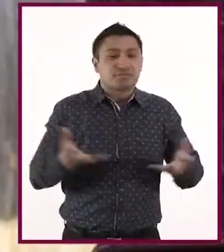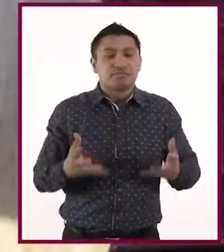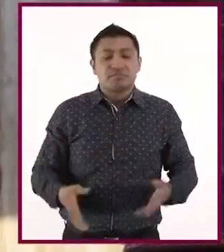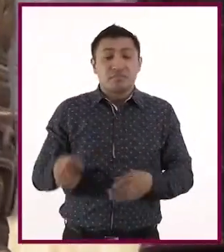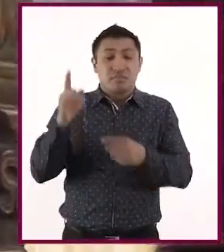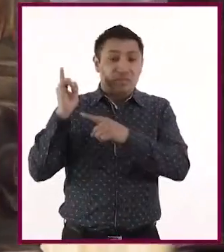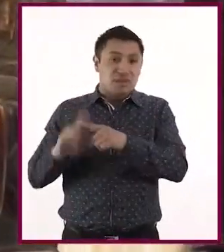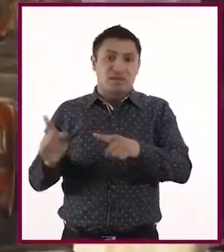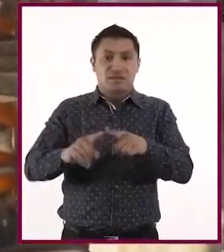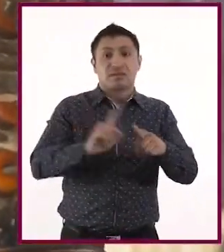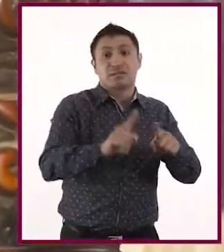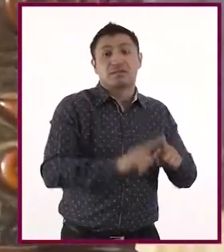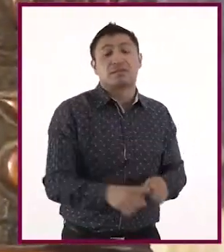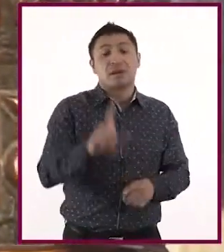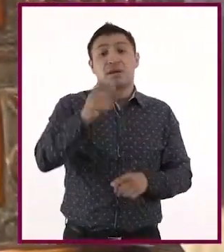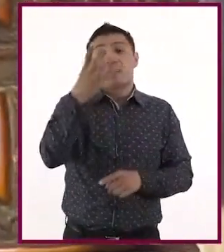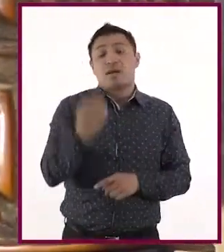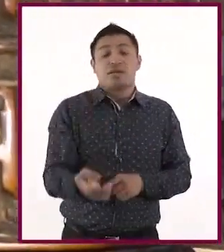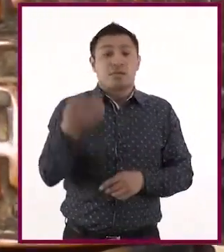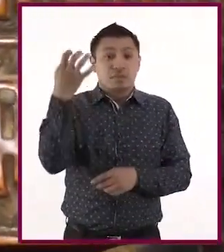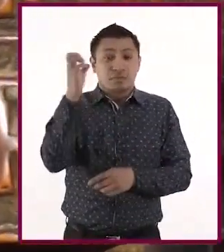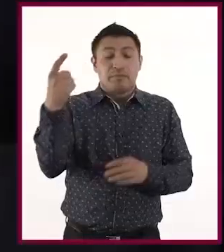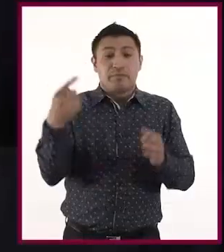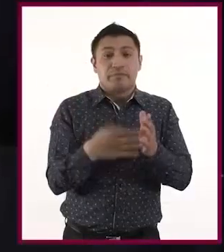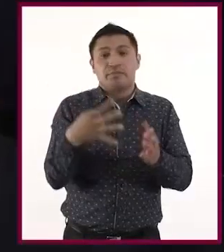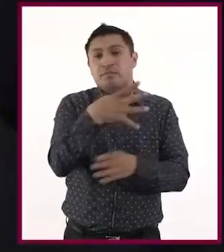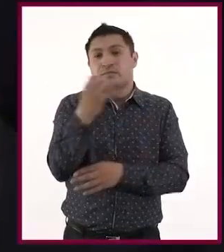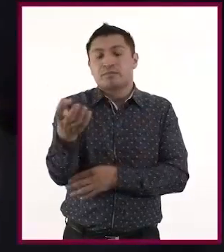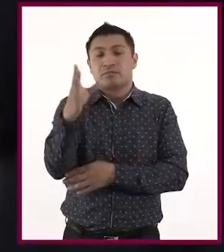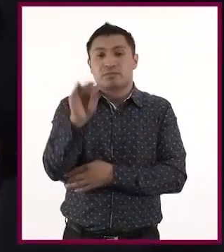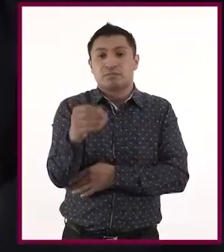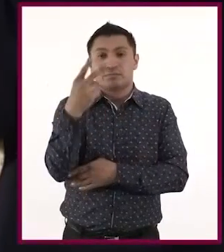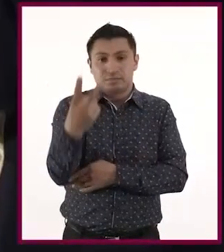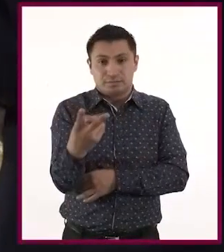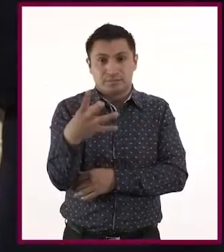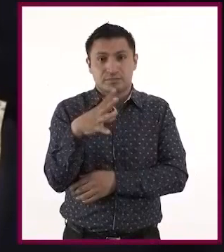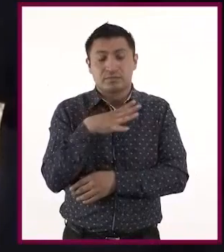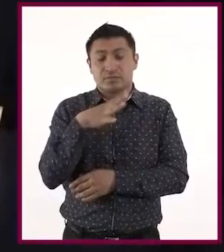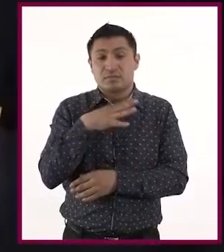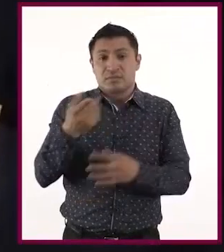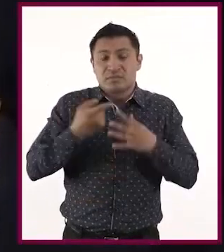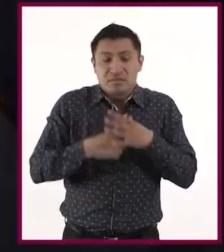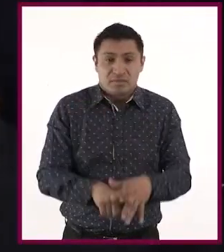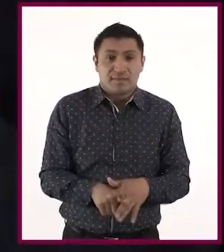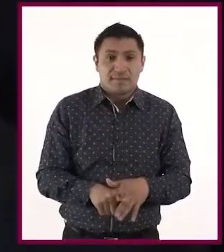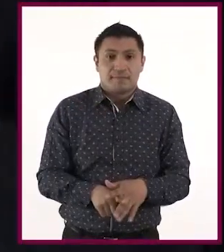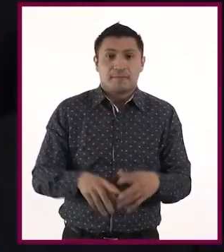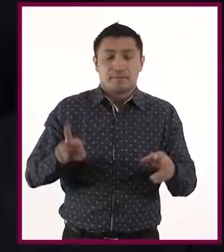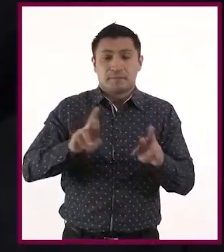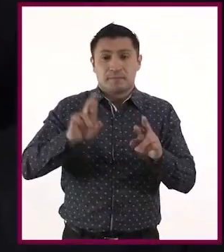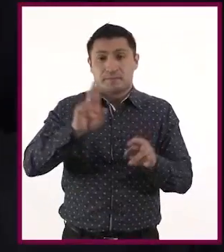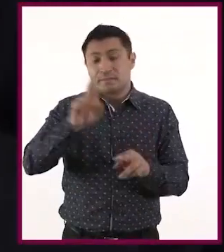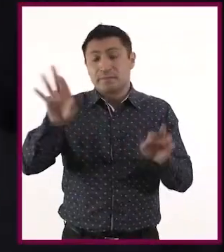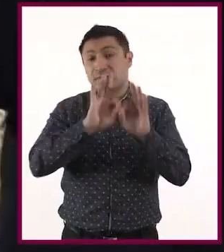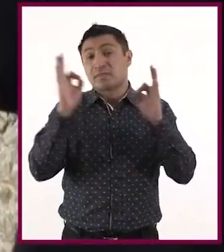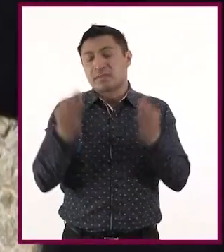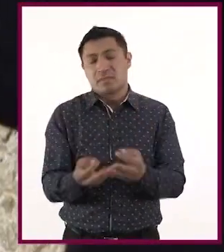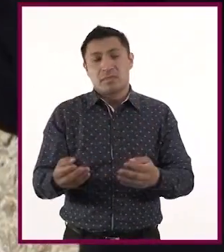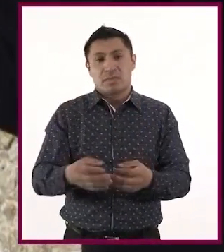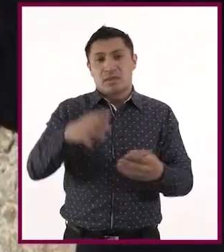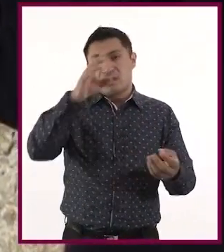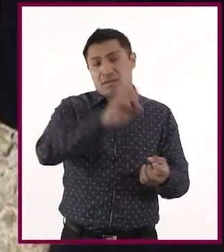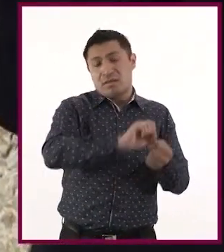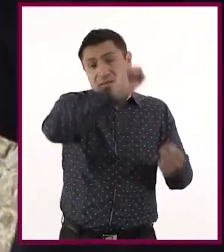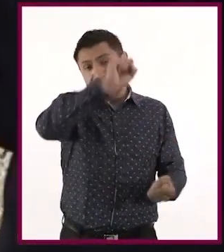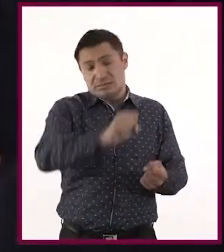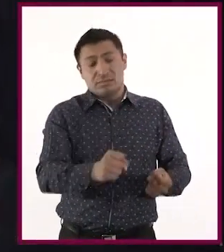más diversas. El 29 de enero de 1992 entraron en vigor las reformas que el Poder